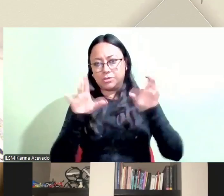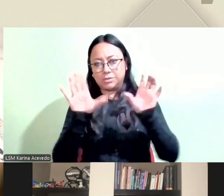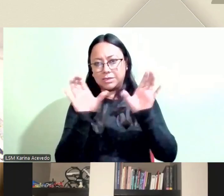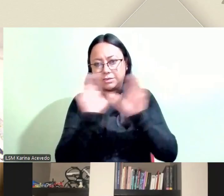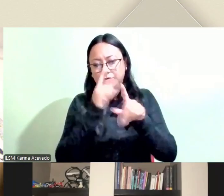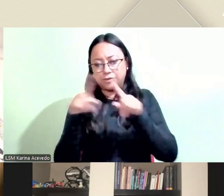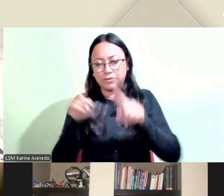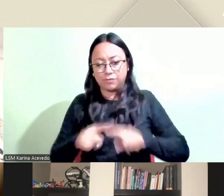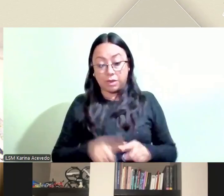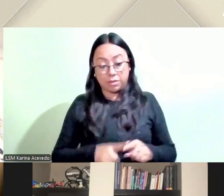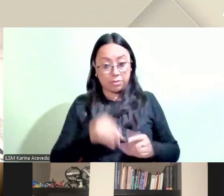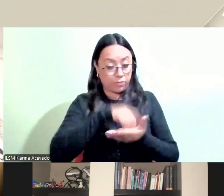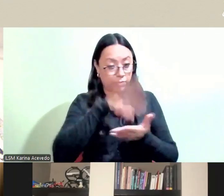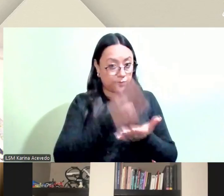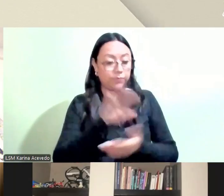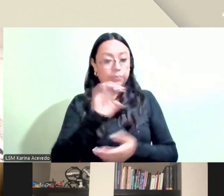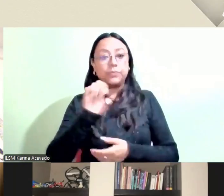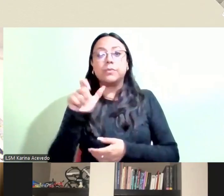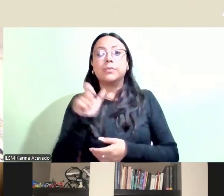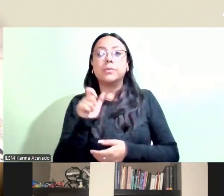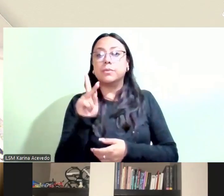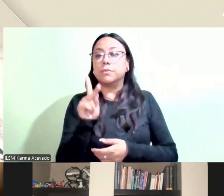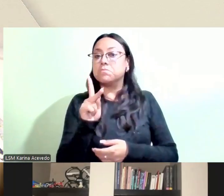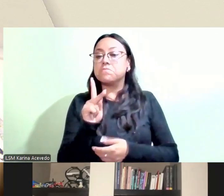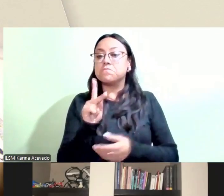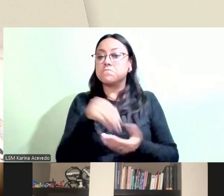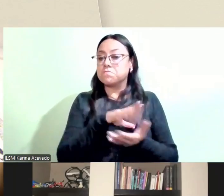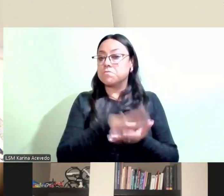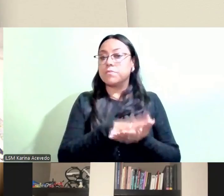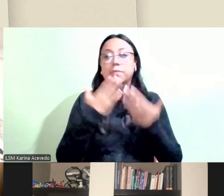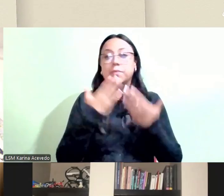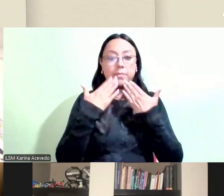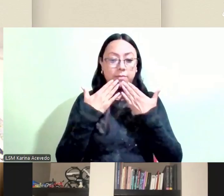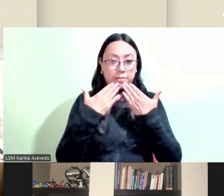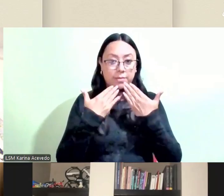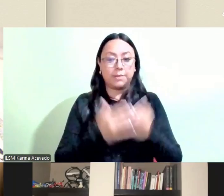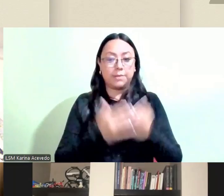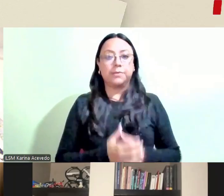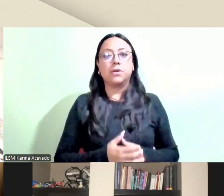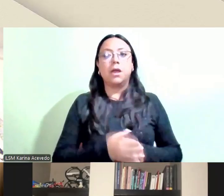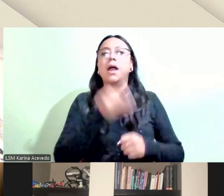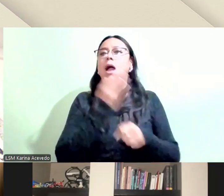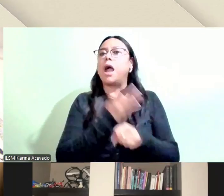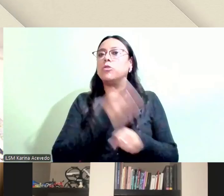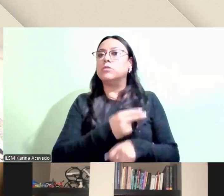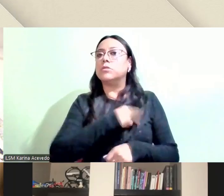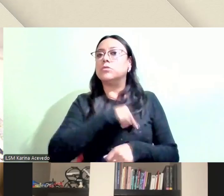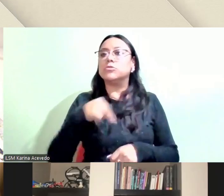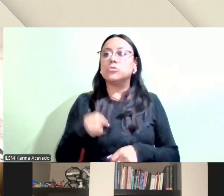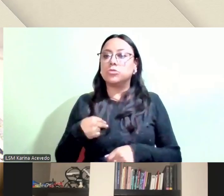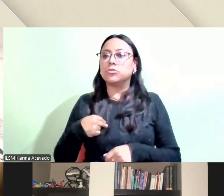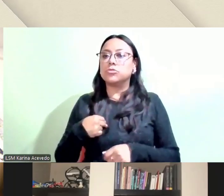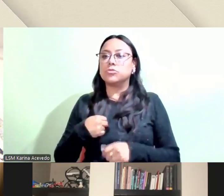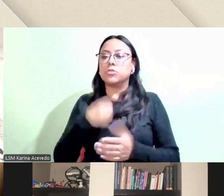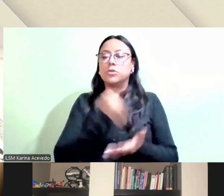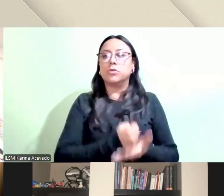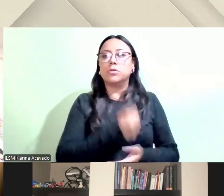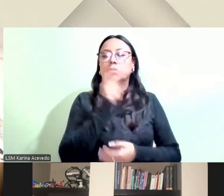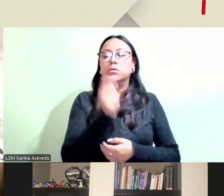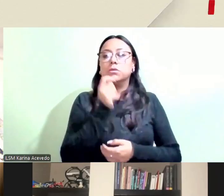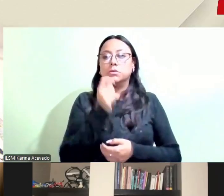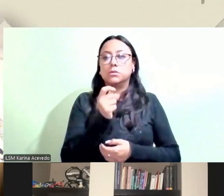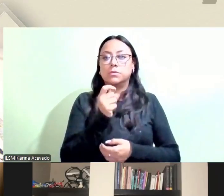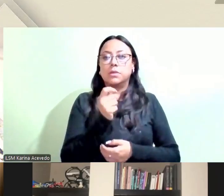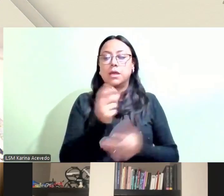acreditados en expediente. Esto es, estamos el día de hoy regularizando un uso de suelo